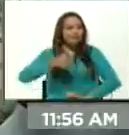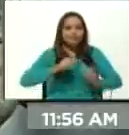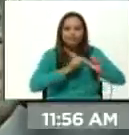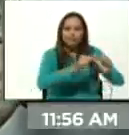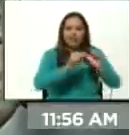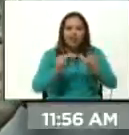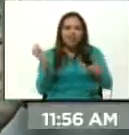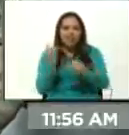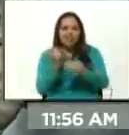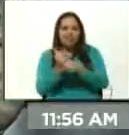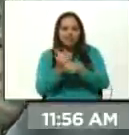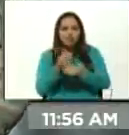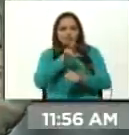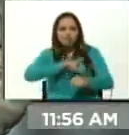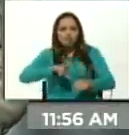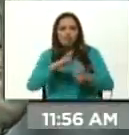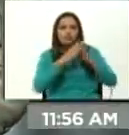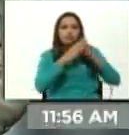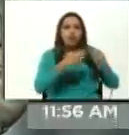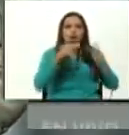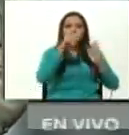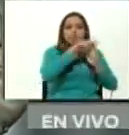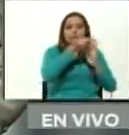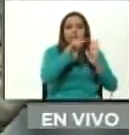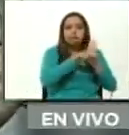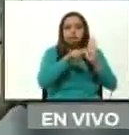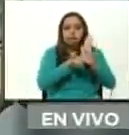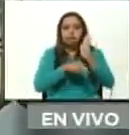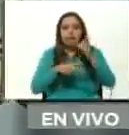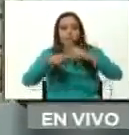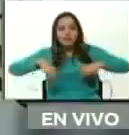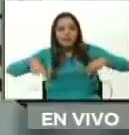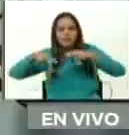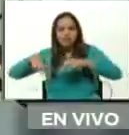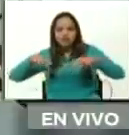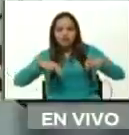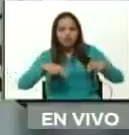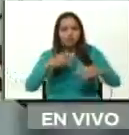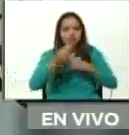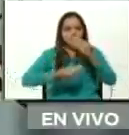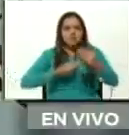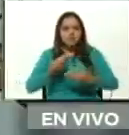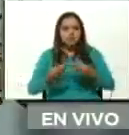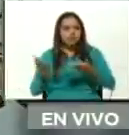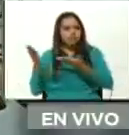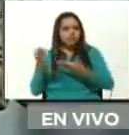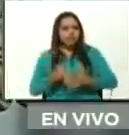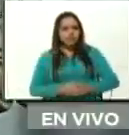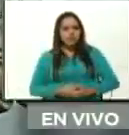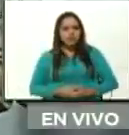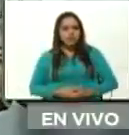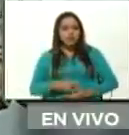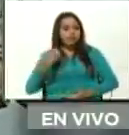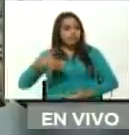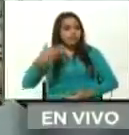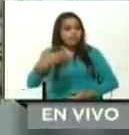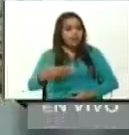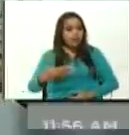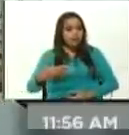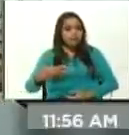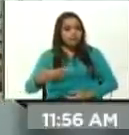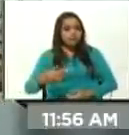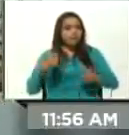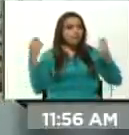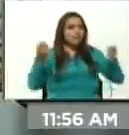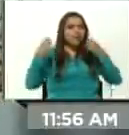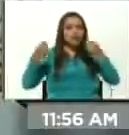en base a todas estas acciones lamentablemente ocurridas durante estas manifestaciones violentas